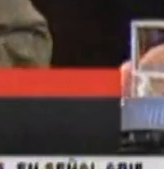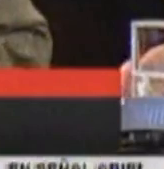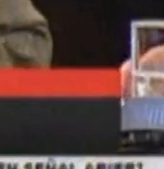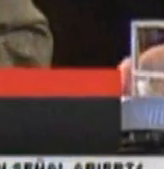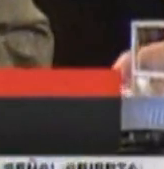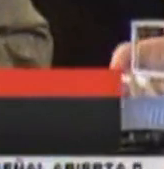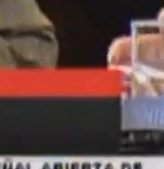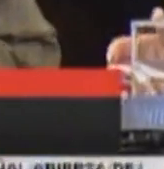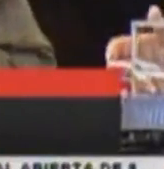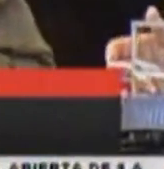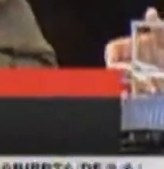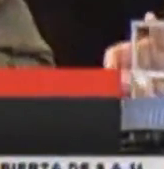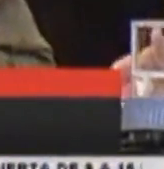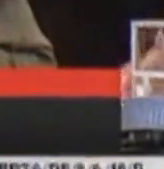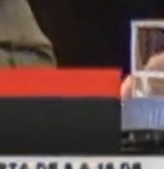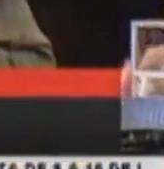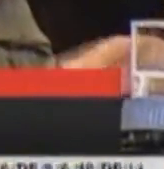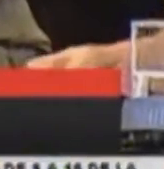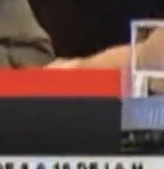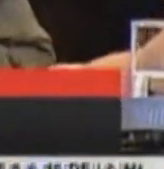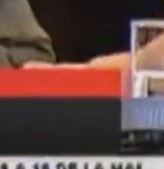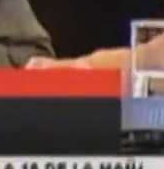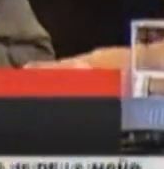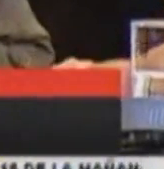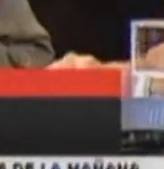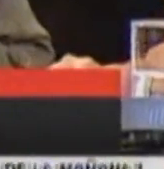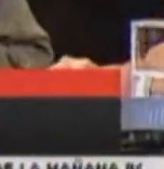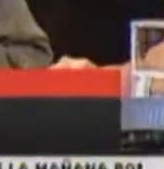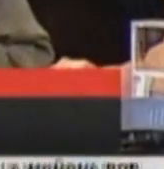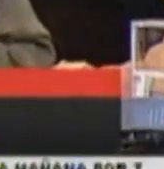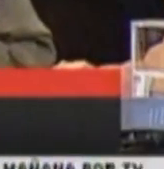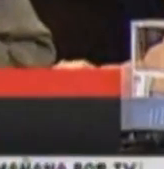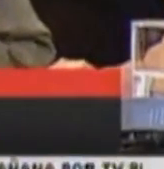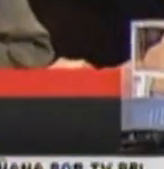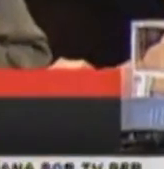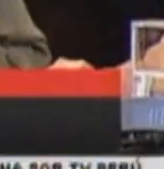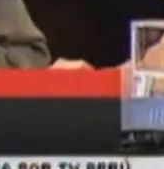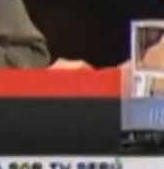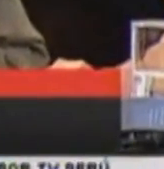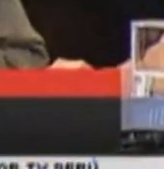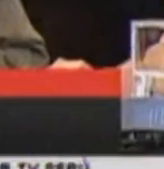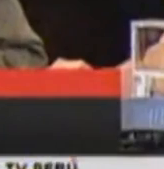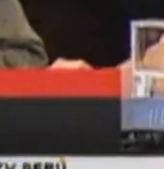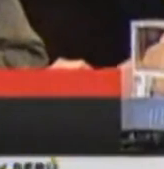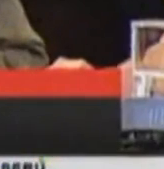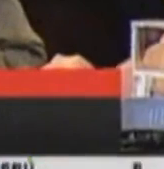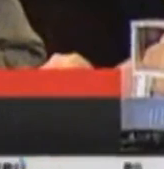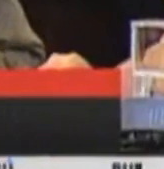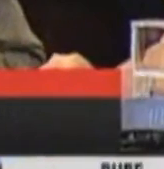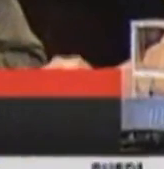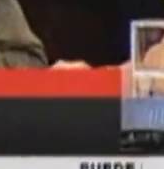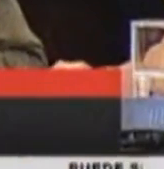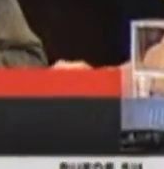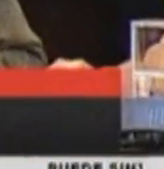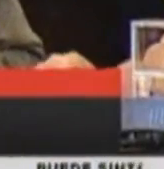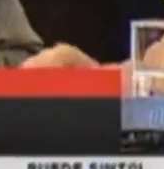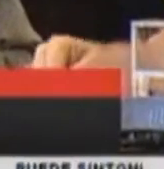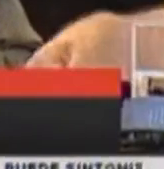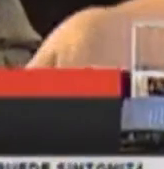país en desarrollo que tiene la OECD, hemos tomado de frente el de país en desarrollo con los aspectos